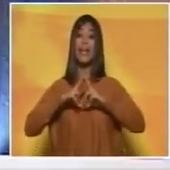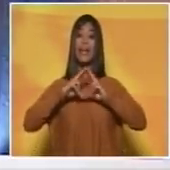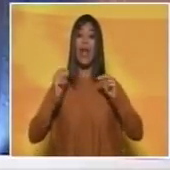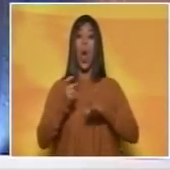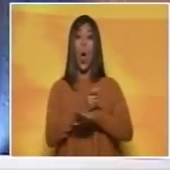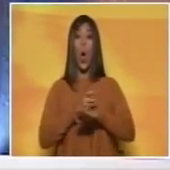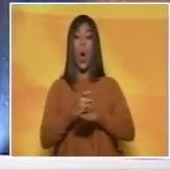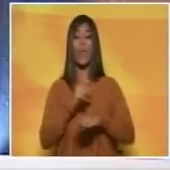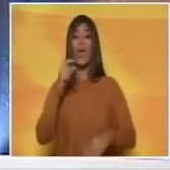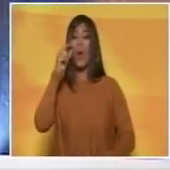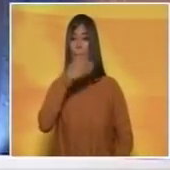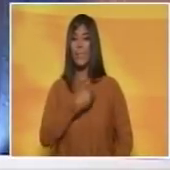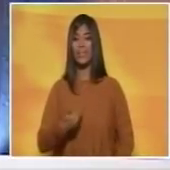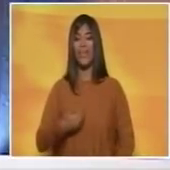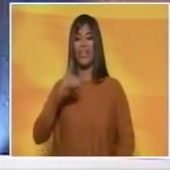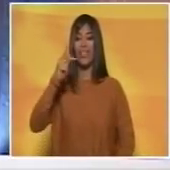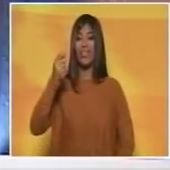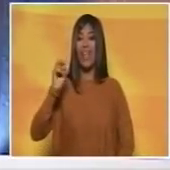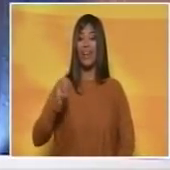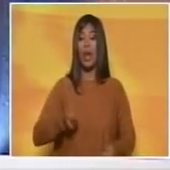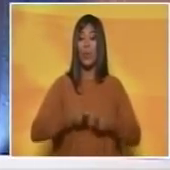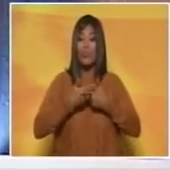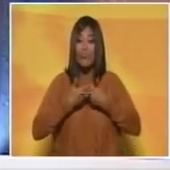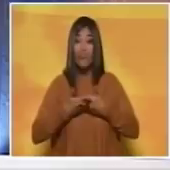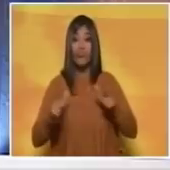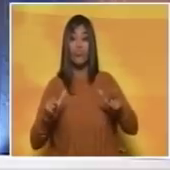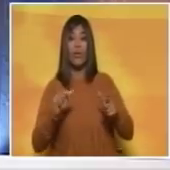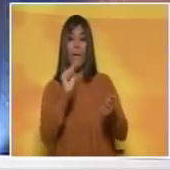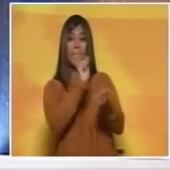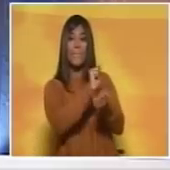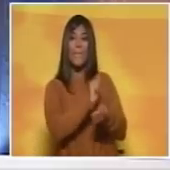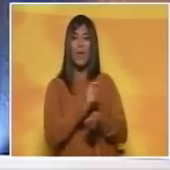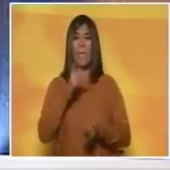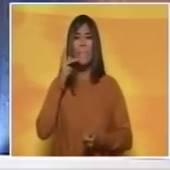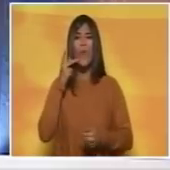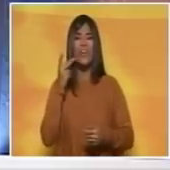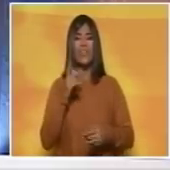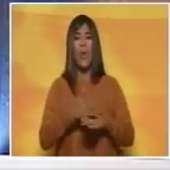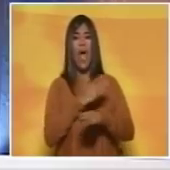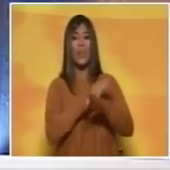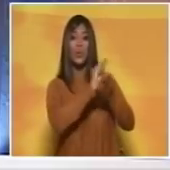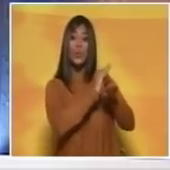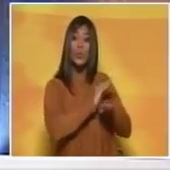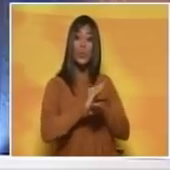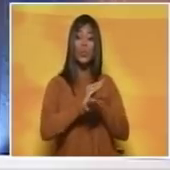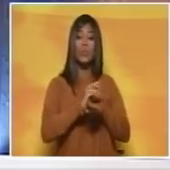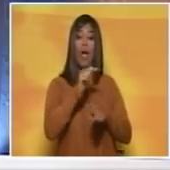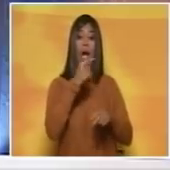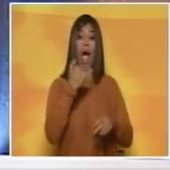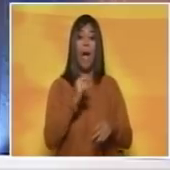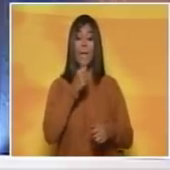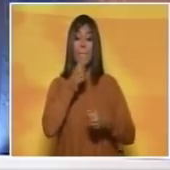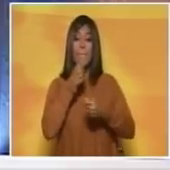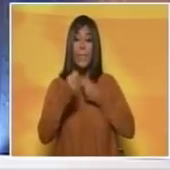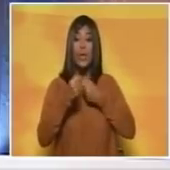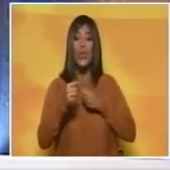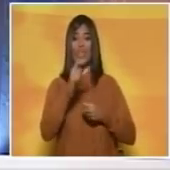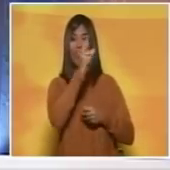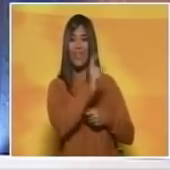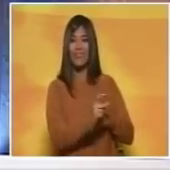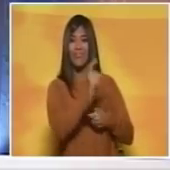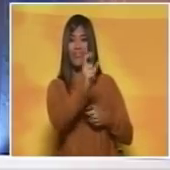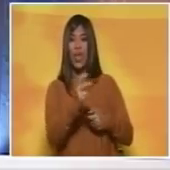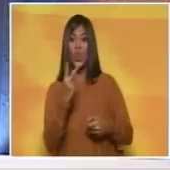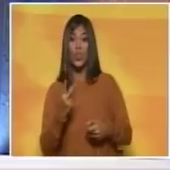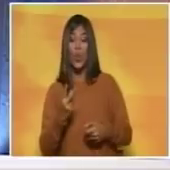del presidente Daniel Ortega liberó a un grupo de denominados presos políticos bajo la polémica ley de amnistía, entre ellos a los periodistas Miguel Mora y